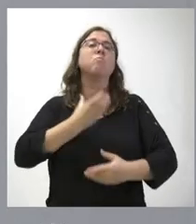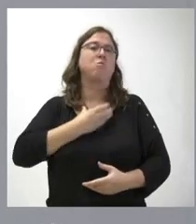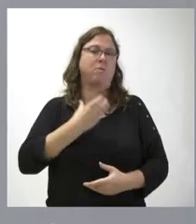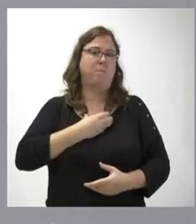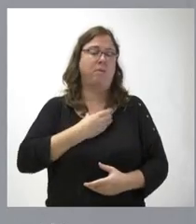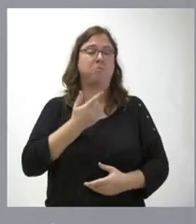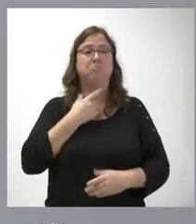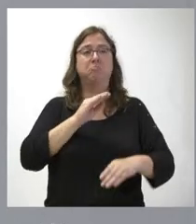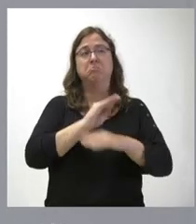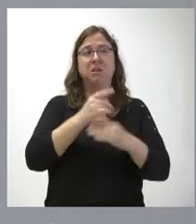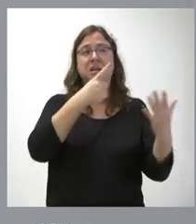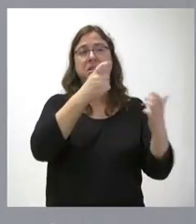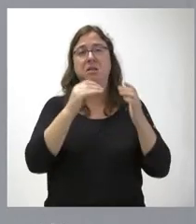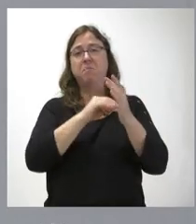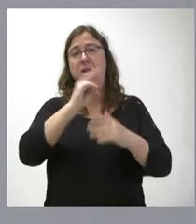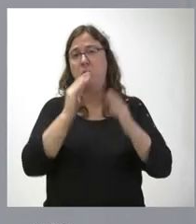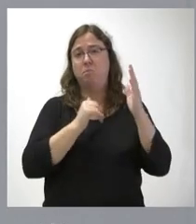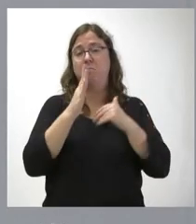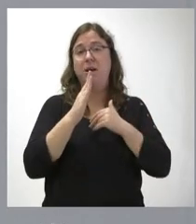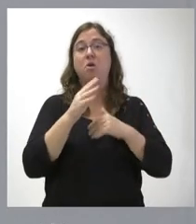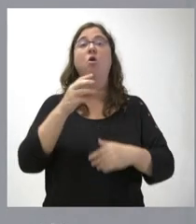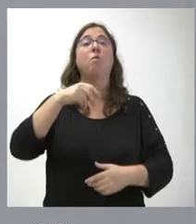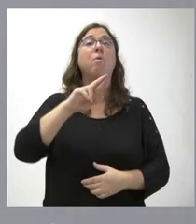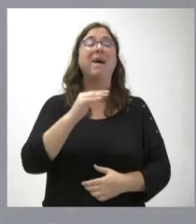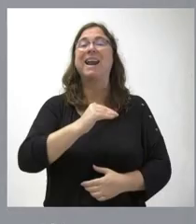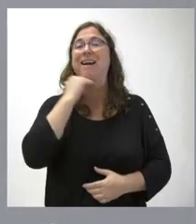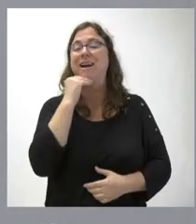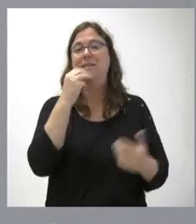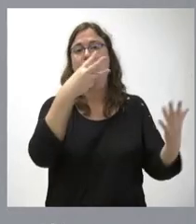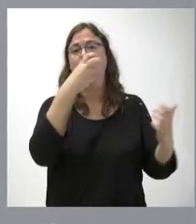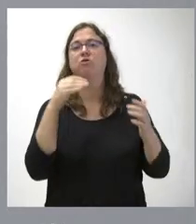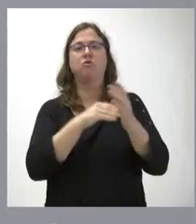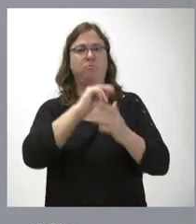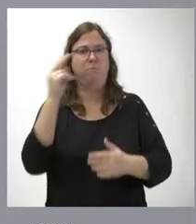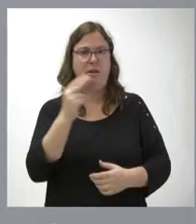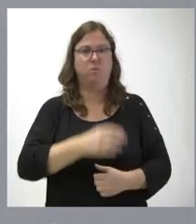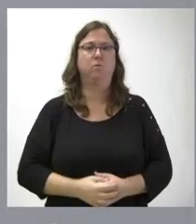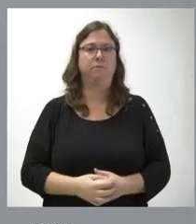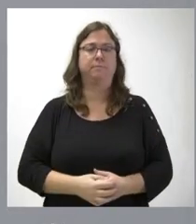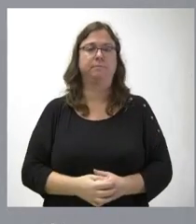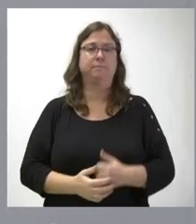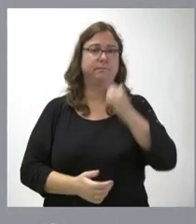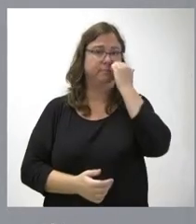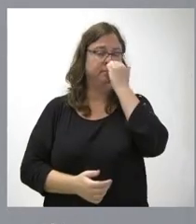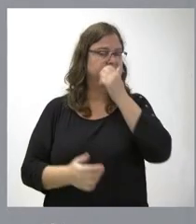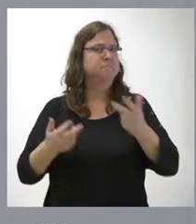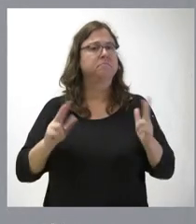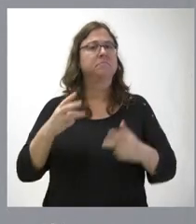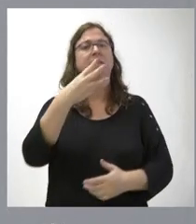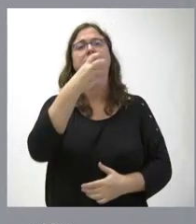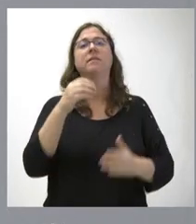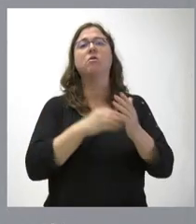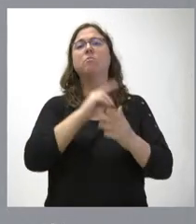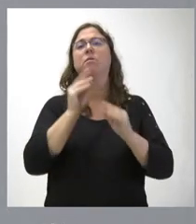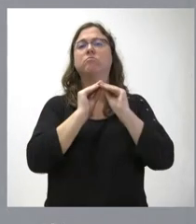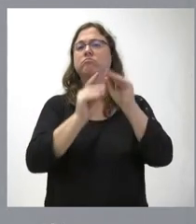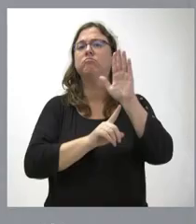algo más de 700,000 y el de Medina de pomar casi 800,000 se autorizan 300,000 para avanzar en